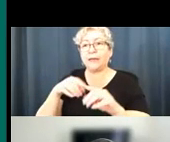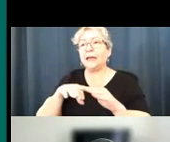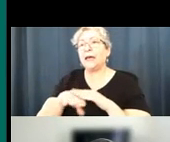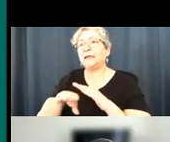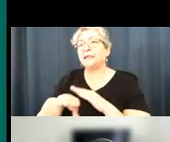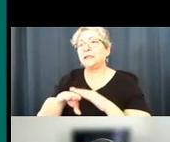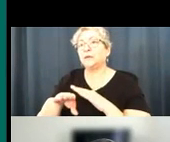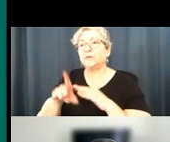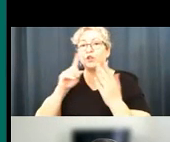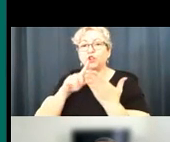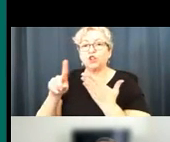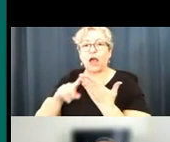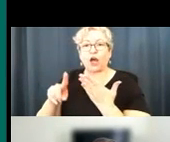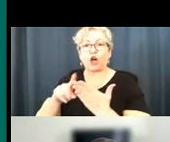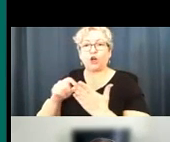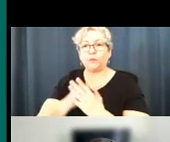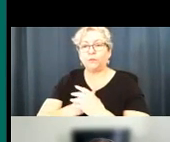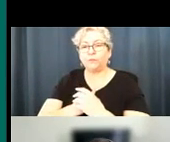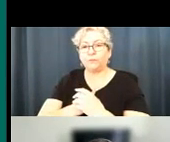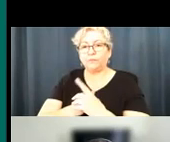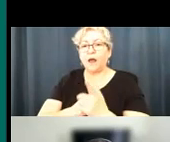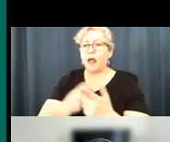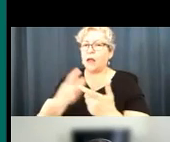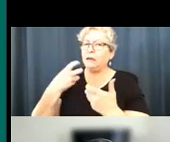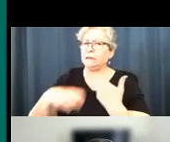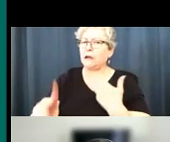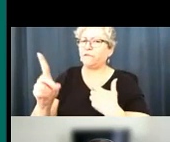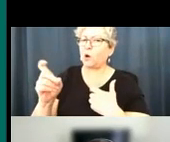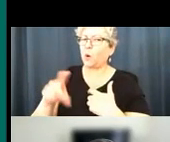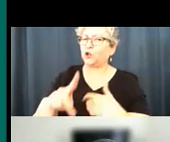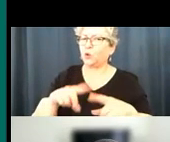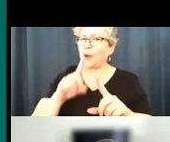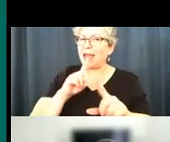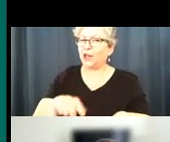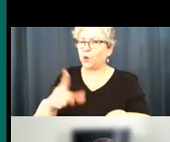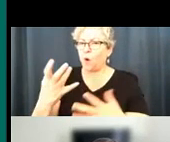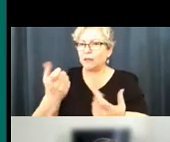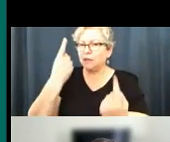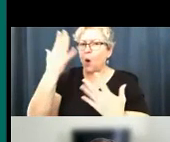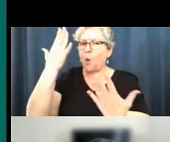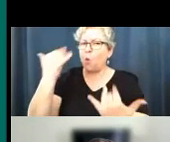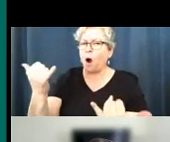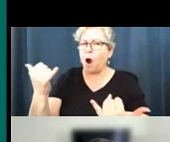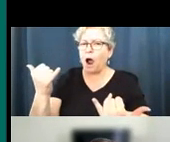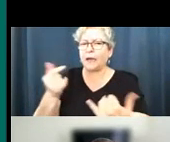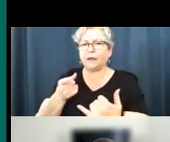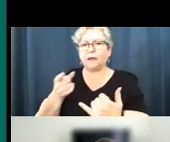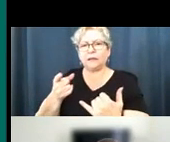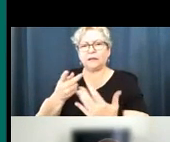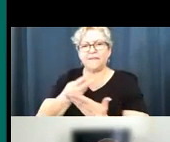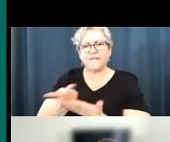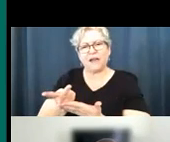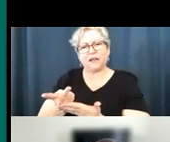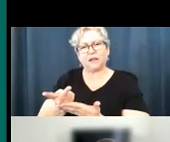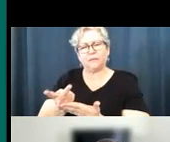lo que me están diciendo? Lo que me está diciendo es un poco difícil de contestar porque usted quiere entender por qué